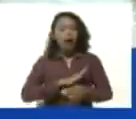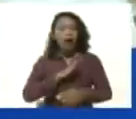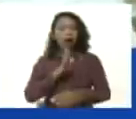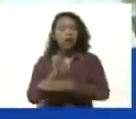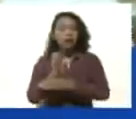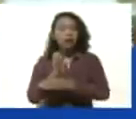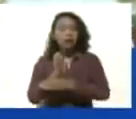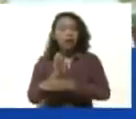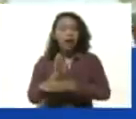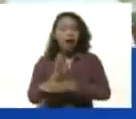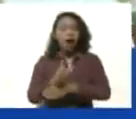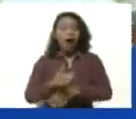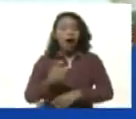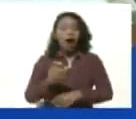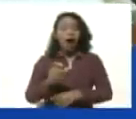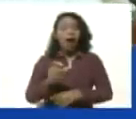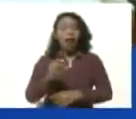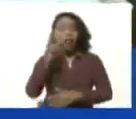París 2024.